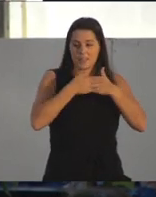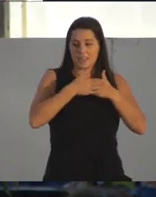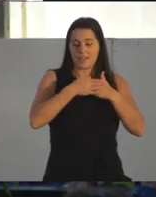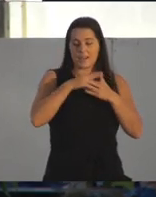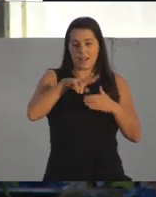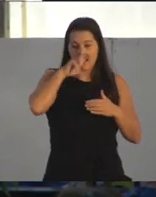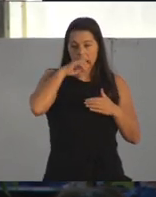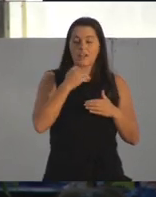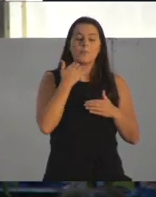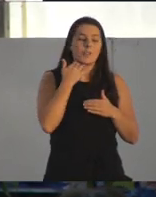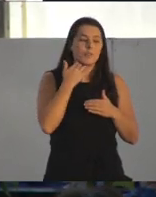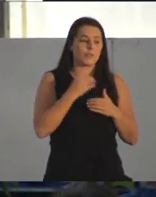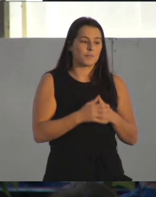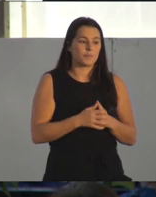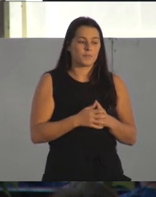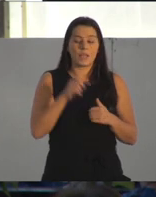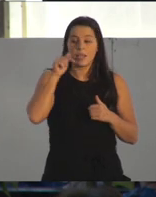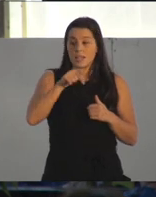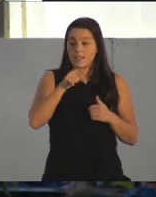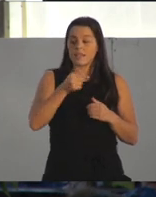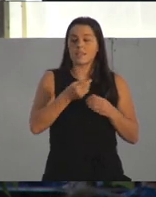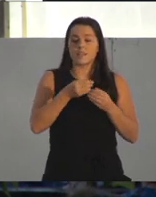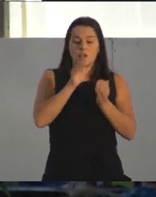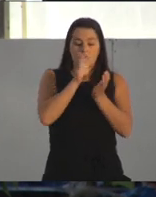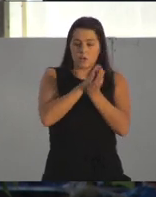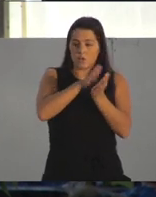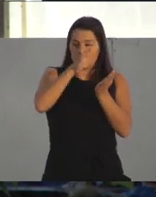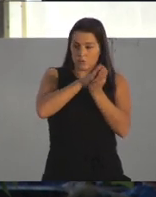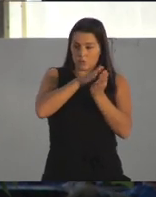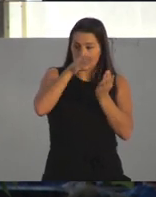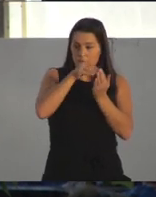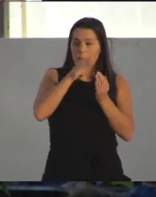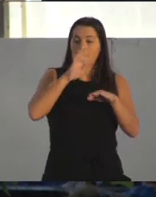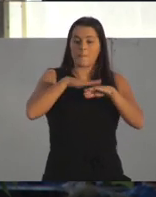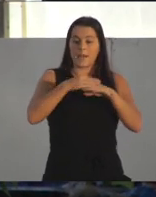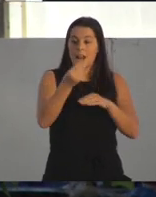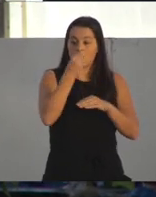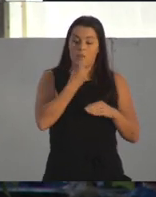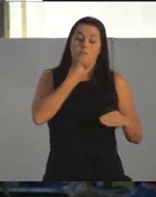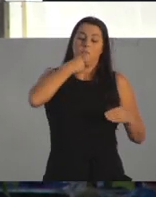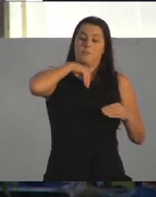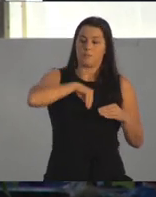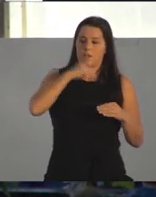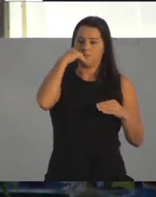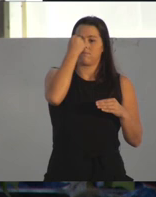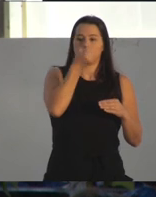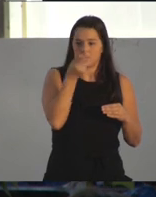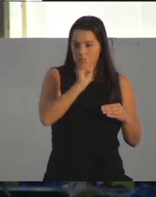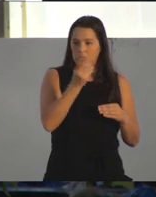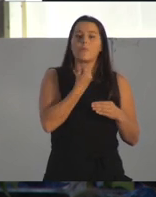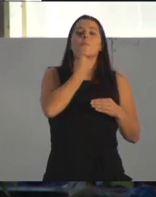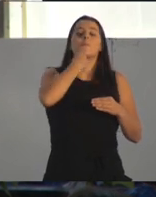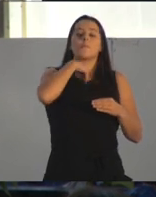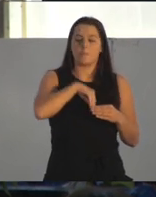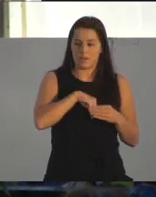que hace es comprimirse, hacer unas contracciones para hacer que el alimento vaya avanzando a través de la faringe.